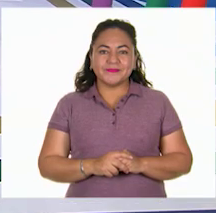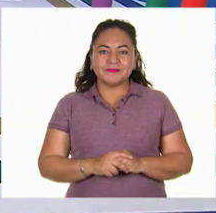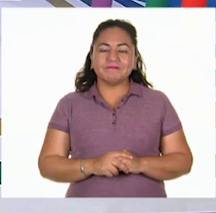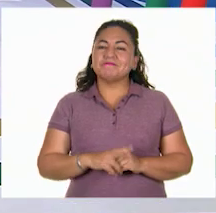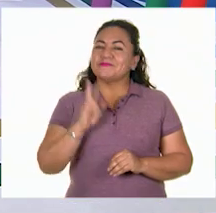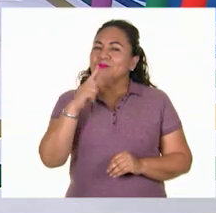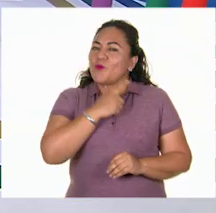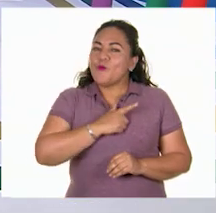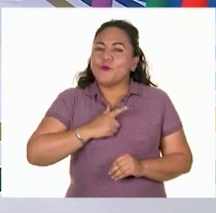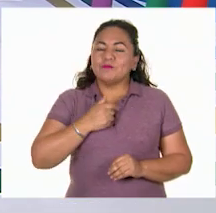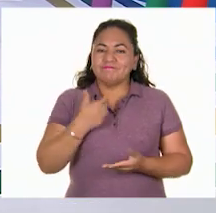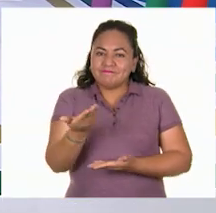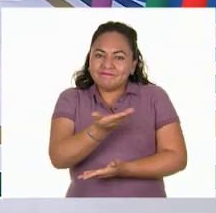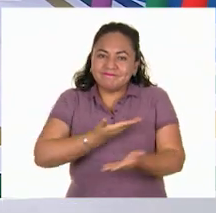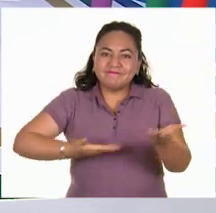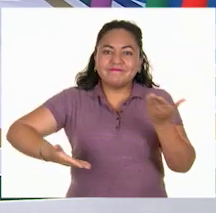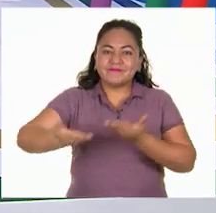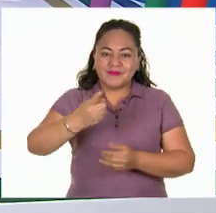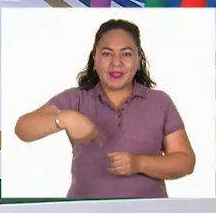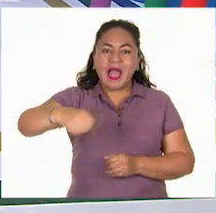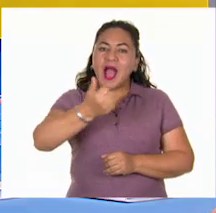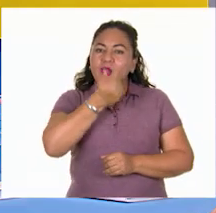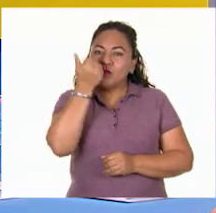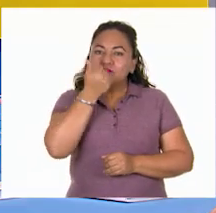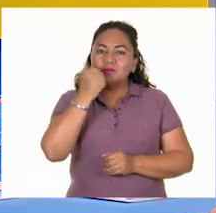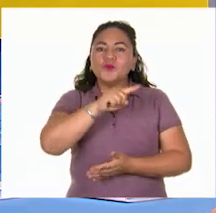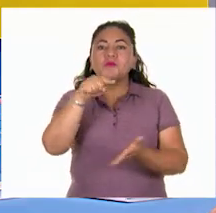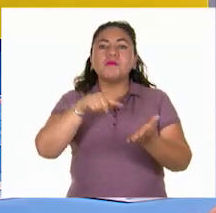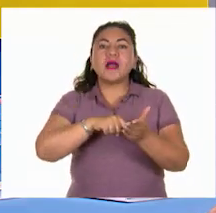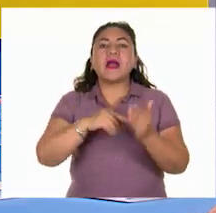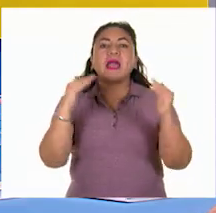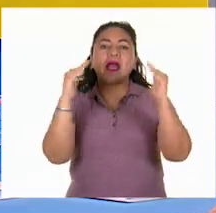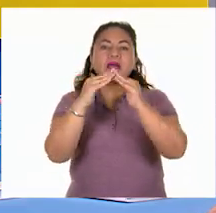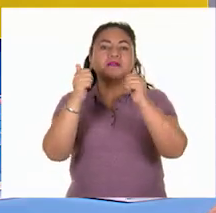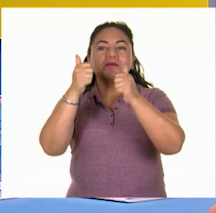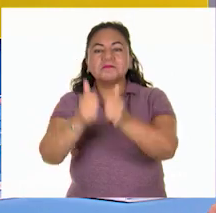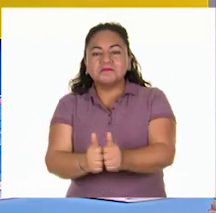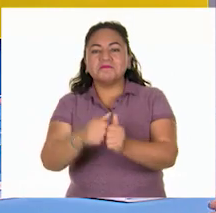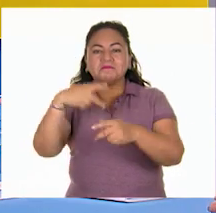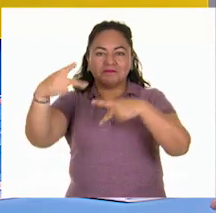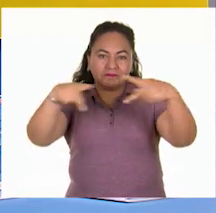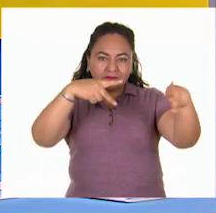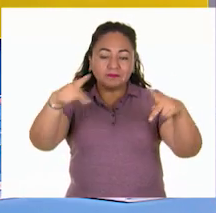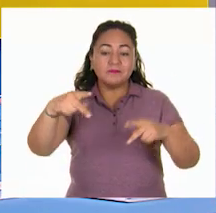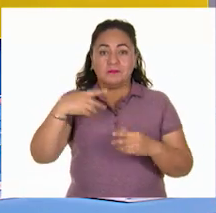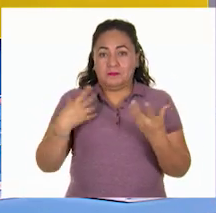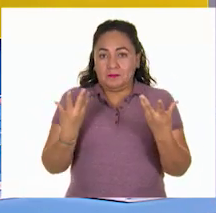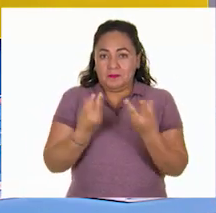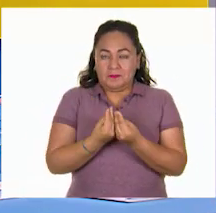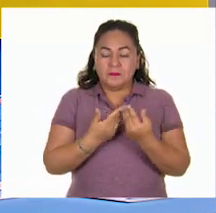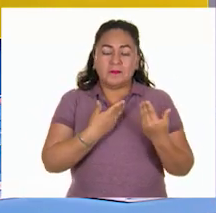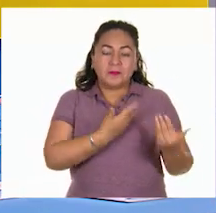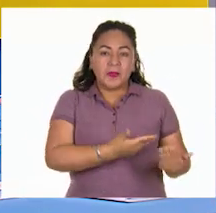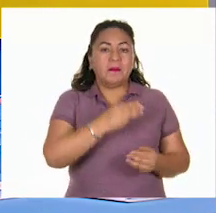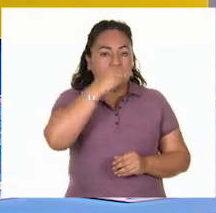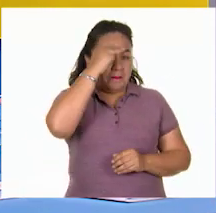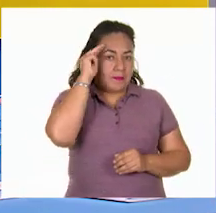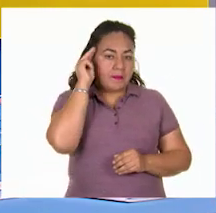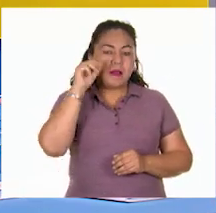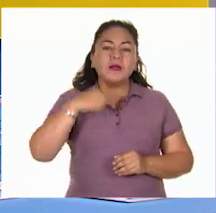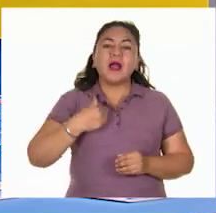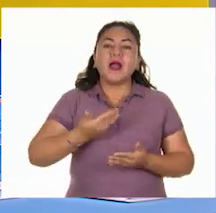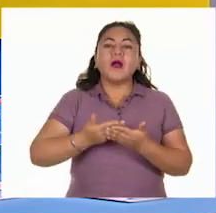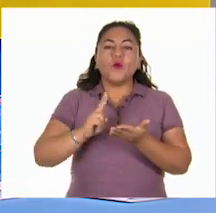Es un gusto compartir con nuestros estudiantes en casa y contigo, María, esta clase de repaso sobre la adaptación